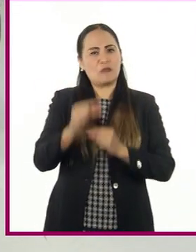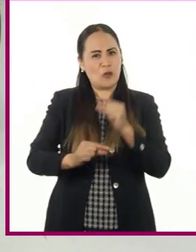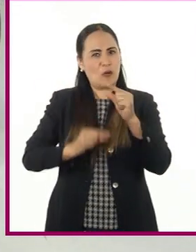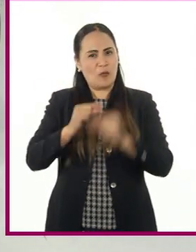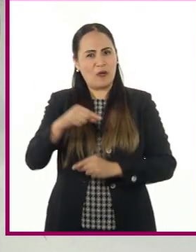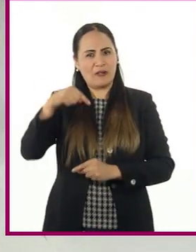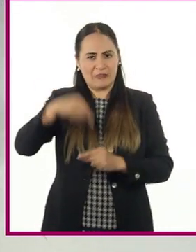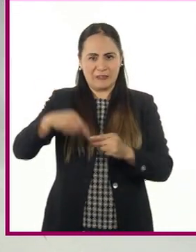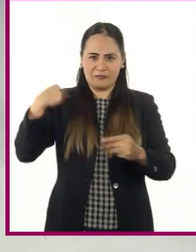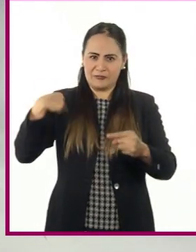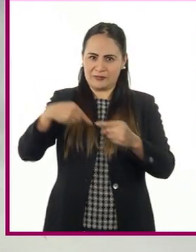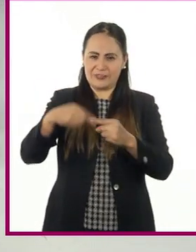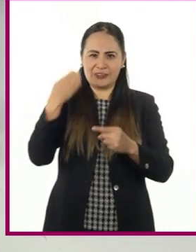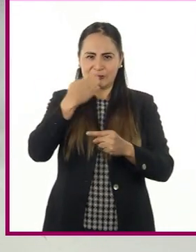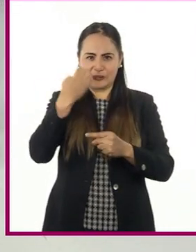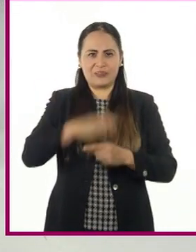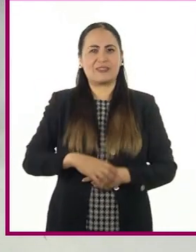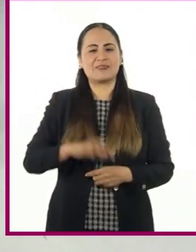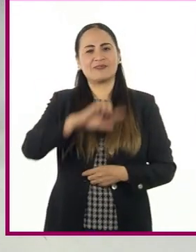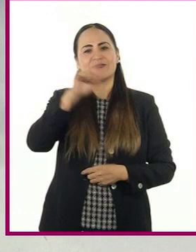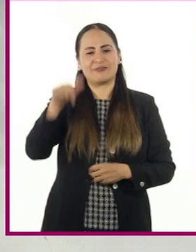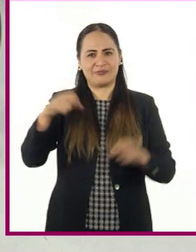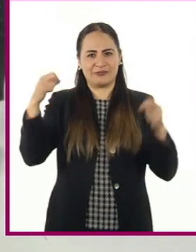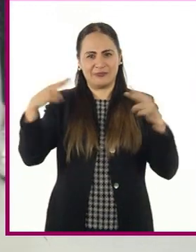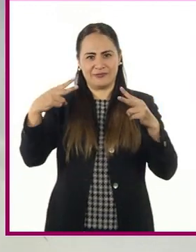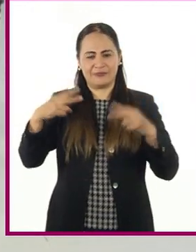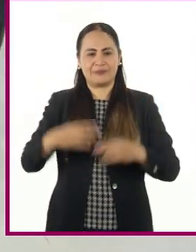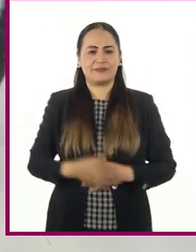este ciclo escolar. ¡Hasta la próxima!